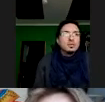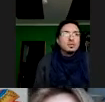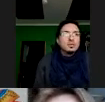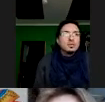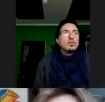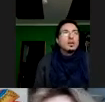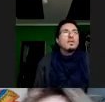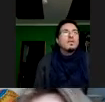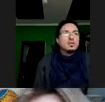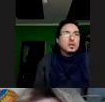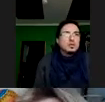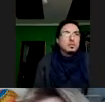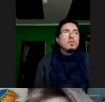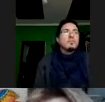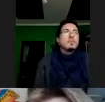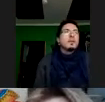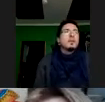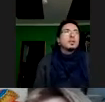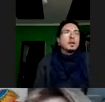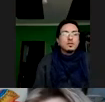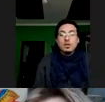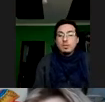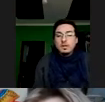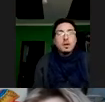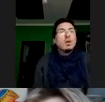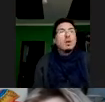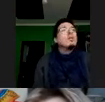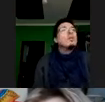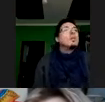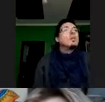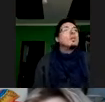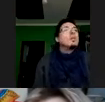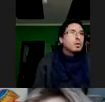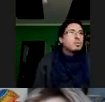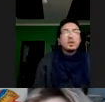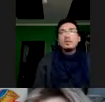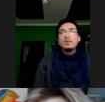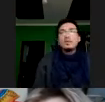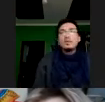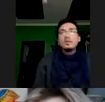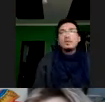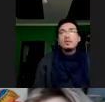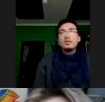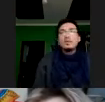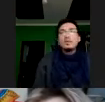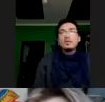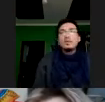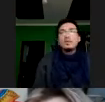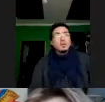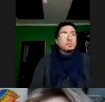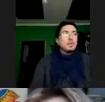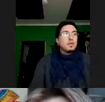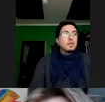Sí, mis esfuerzo vale la niños, pena, cada anímense. esfuerzo tiene su premio. Y en este caso, los que participaron tienen su premio. El resto también puede tener su premio, pero tienen que